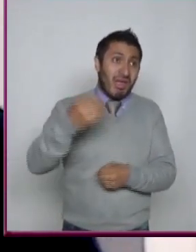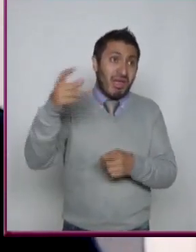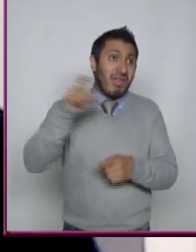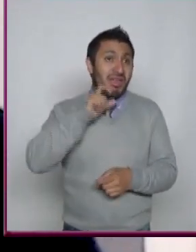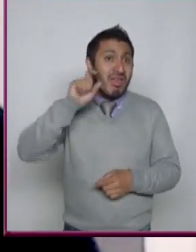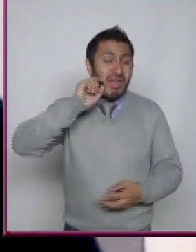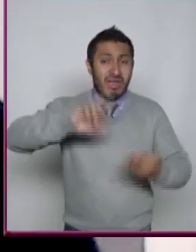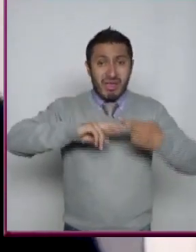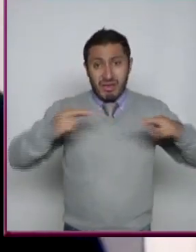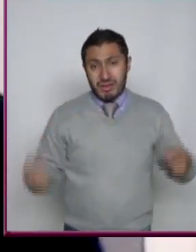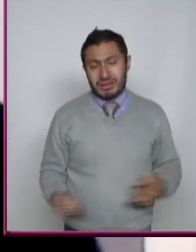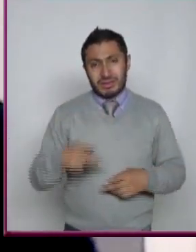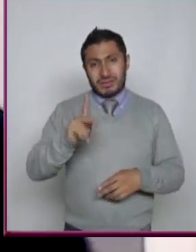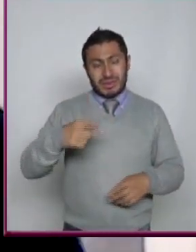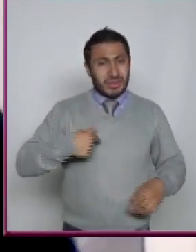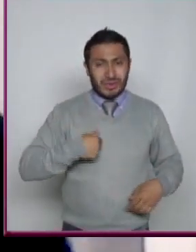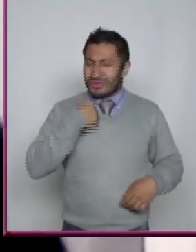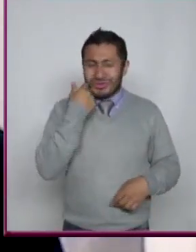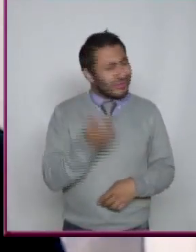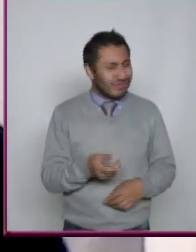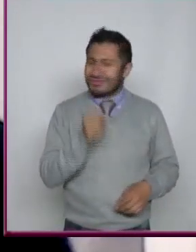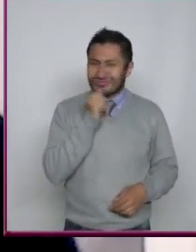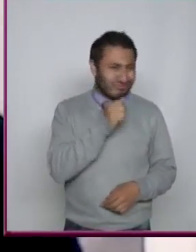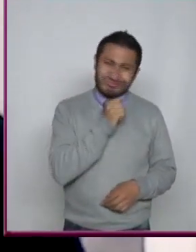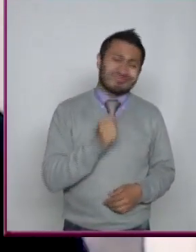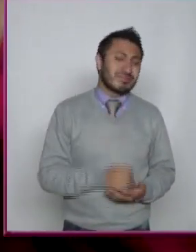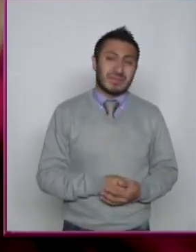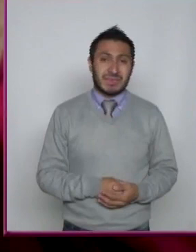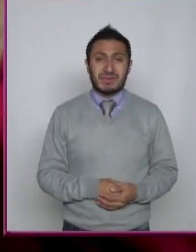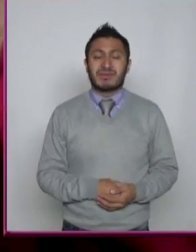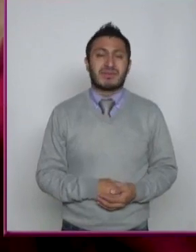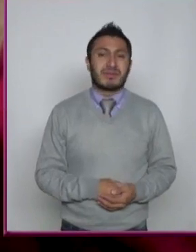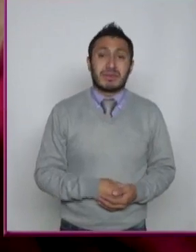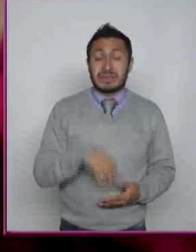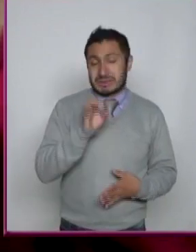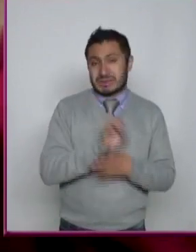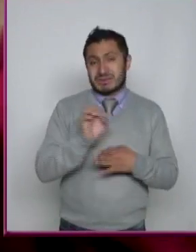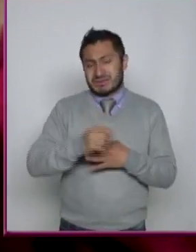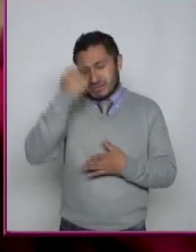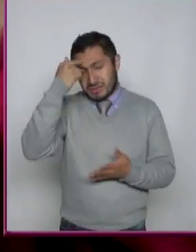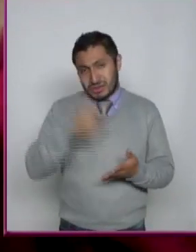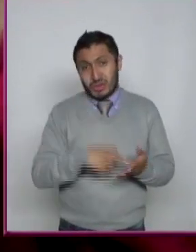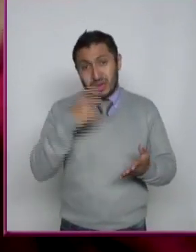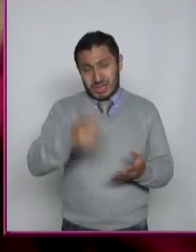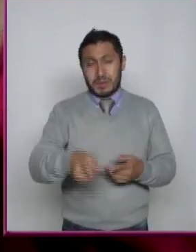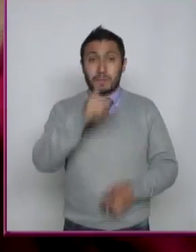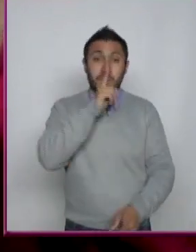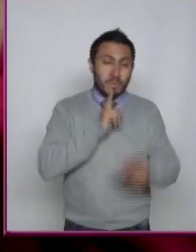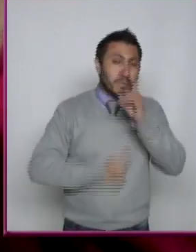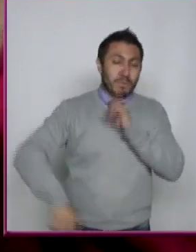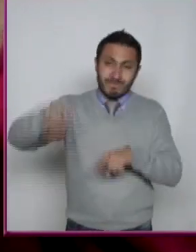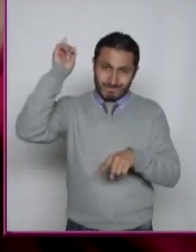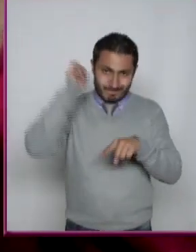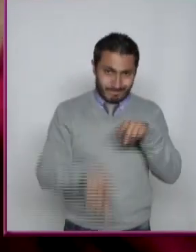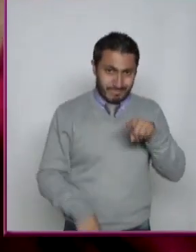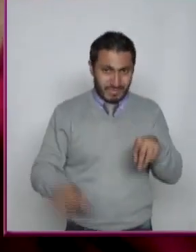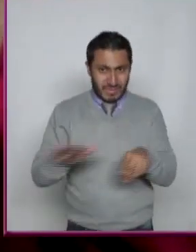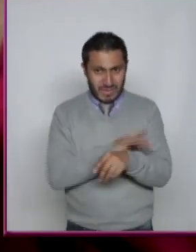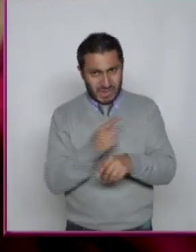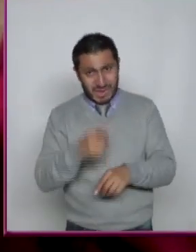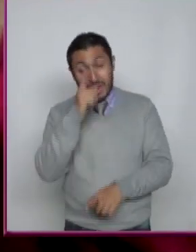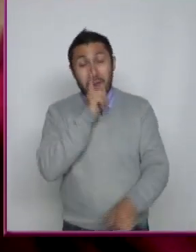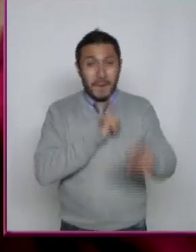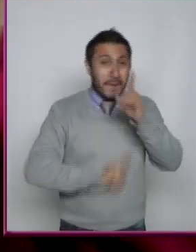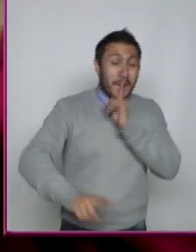una pareja con la que a veces no lo quieren hacer, ¿no? Y entonces creo que también es otro mito que hay que romper, porque este mito